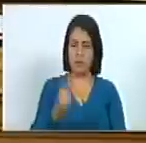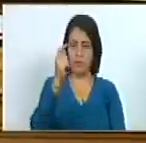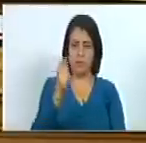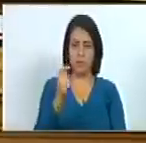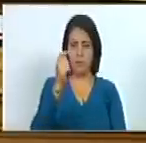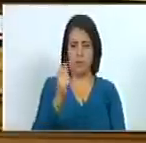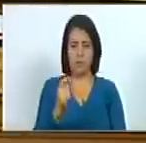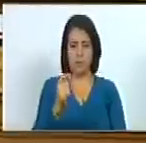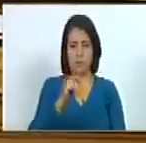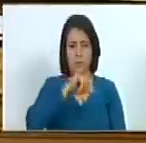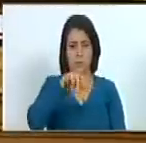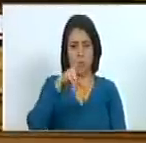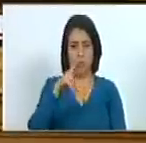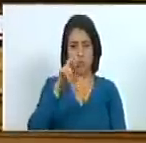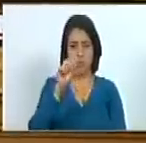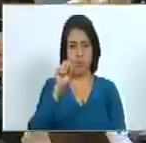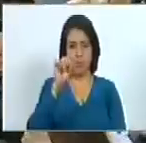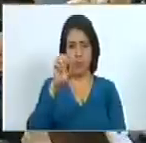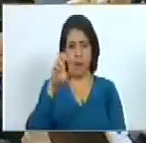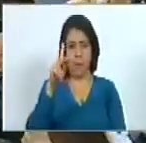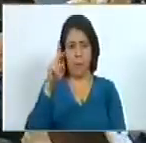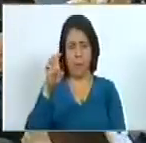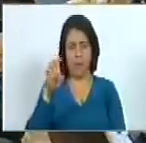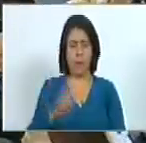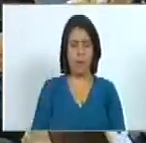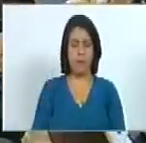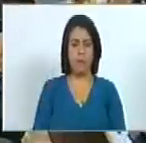diputado Giuseppe Alessandrello.